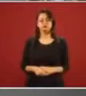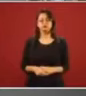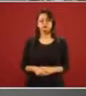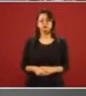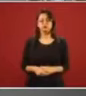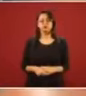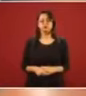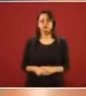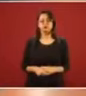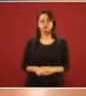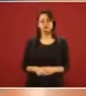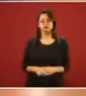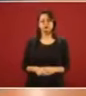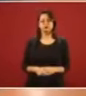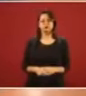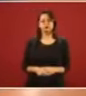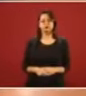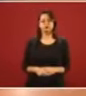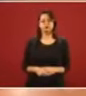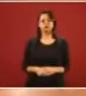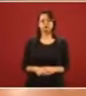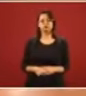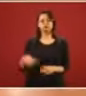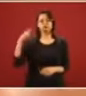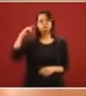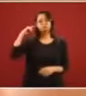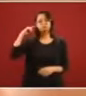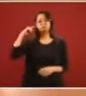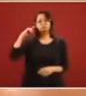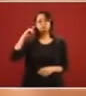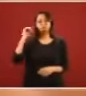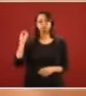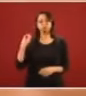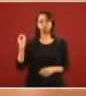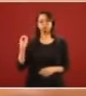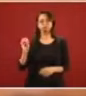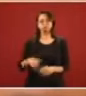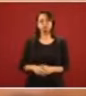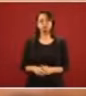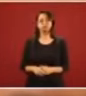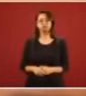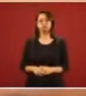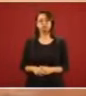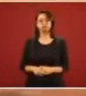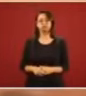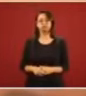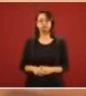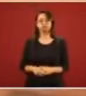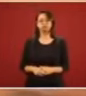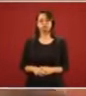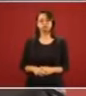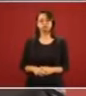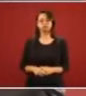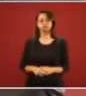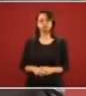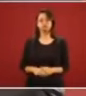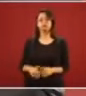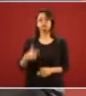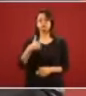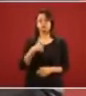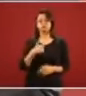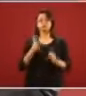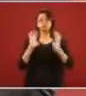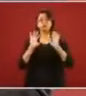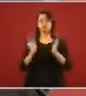que él dice que trae la ley con relación a… Yo ya aclaré aquí, ya lo